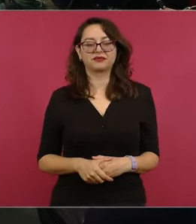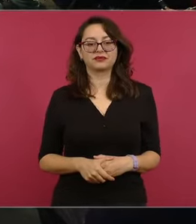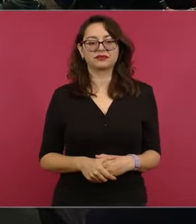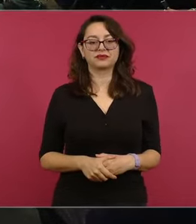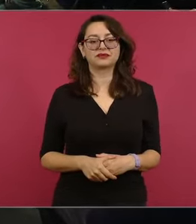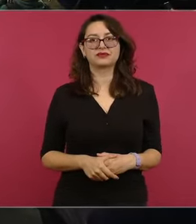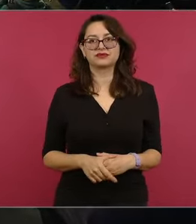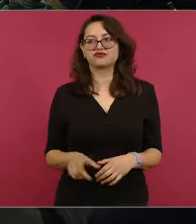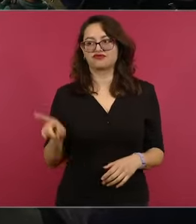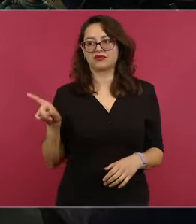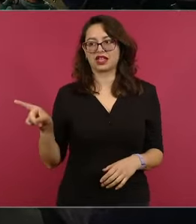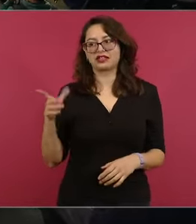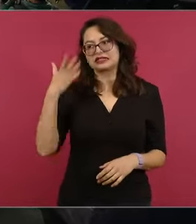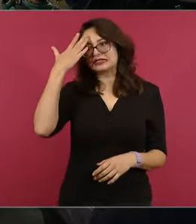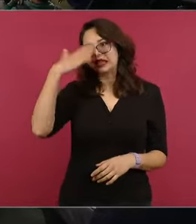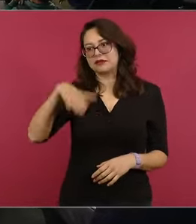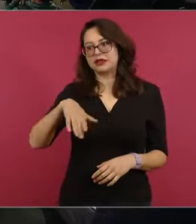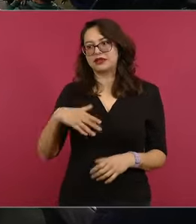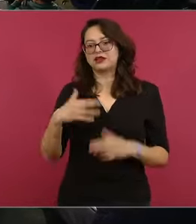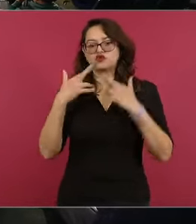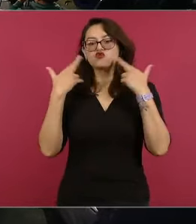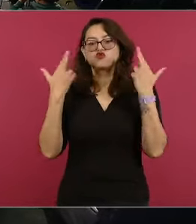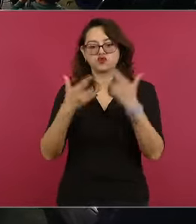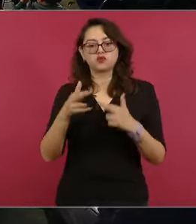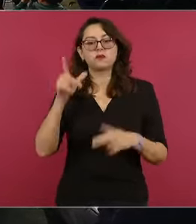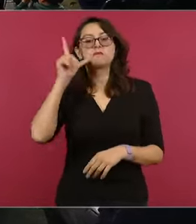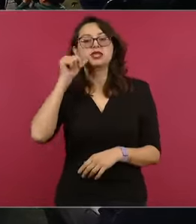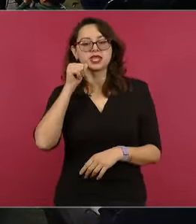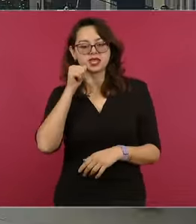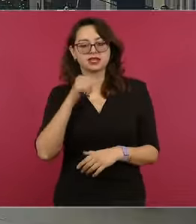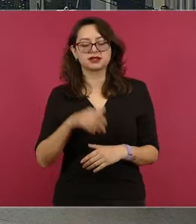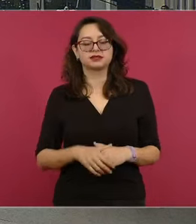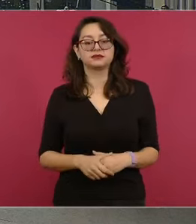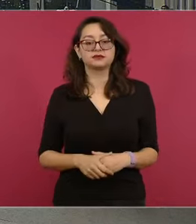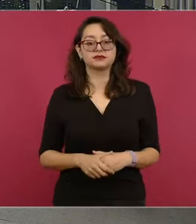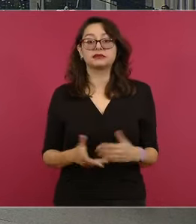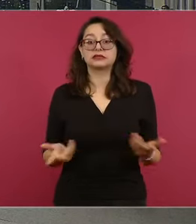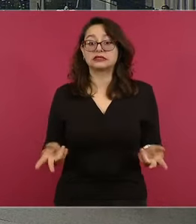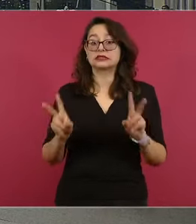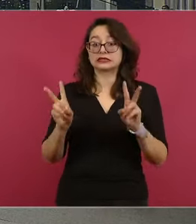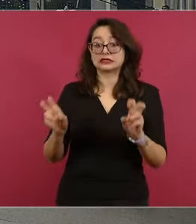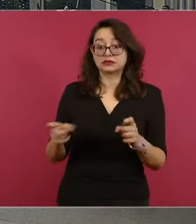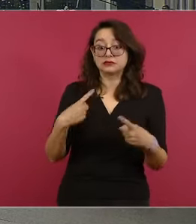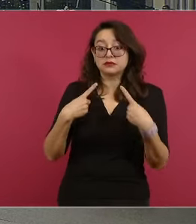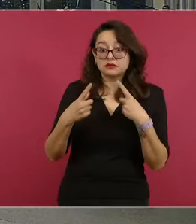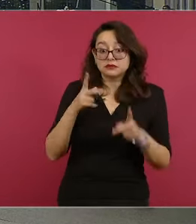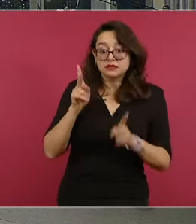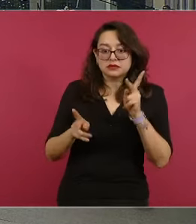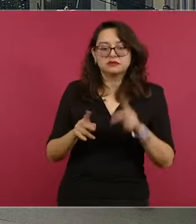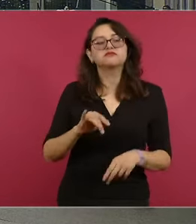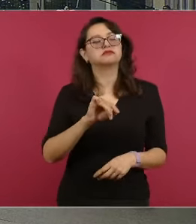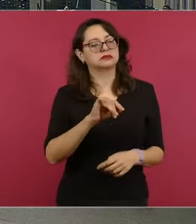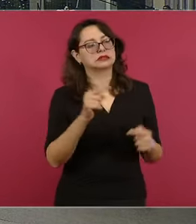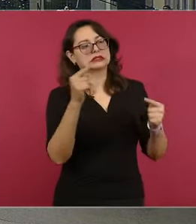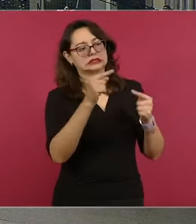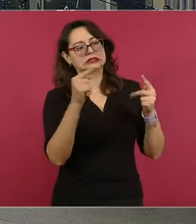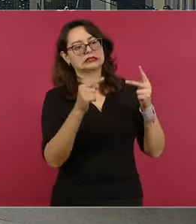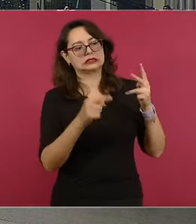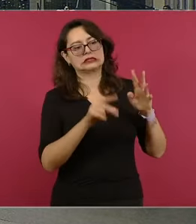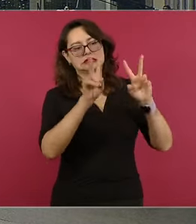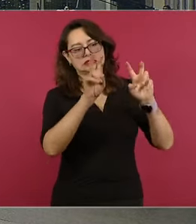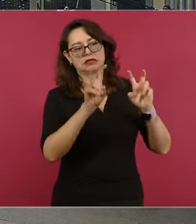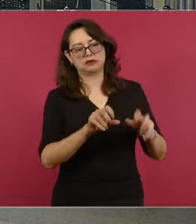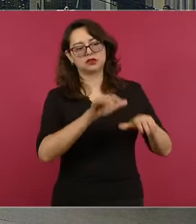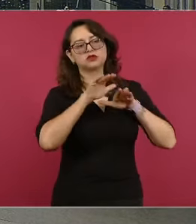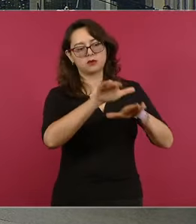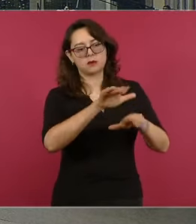la reunión con Durazo es mañana. Y ahí va a tratar el tema del dictamen. Tenemos varios temas que vamos a tratar de Sonora